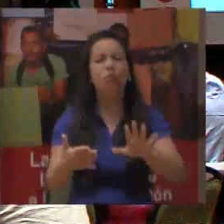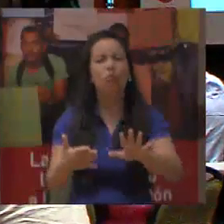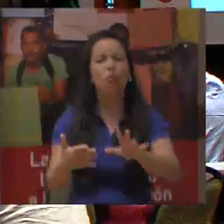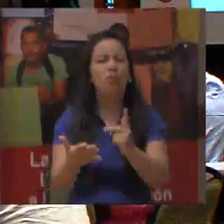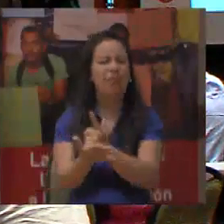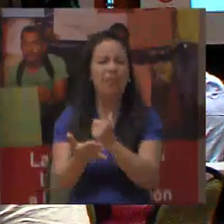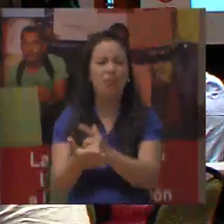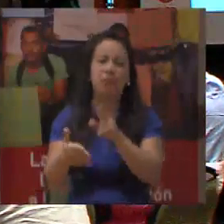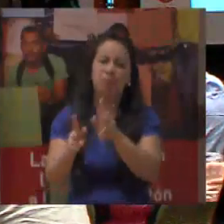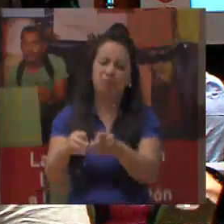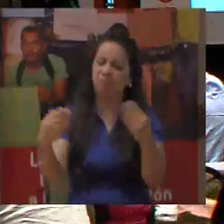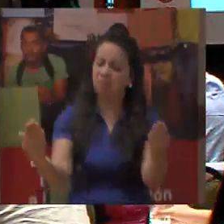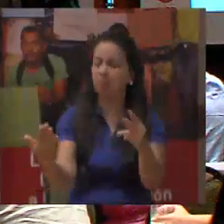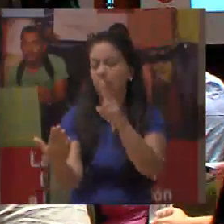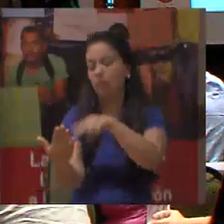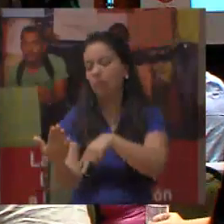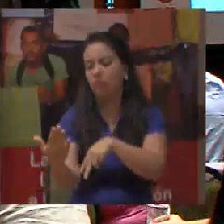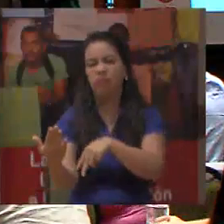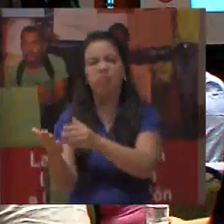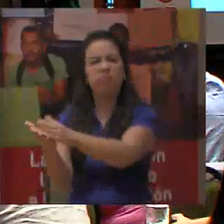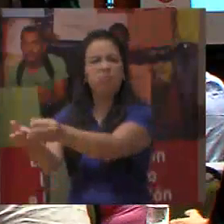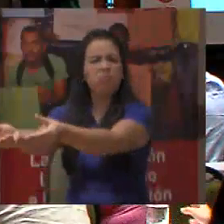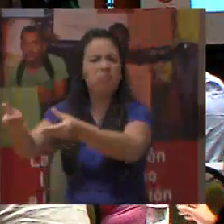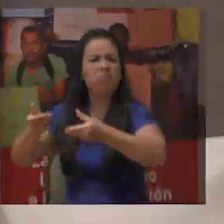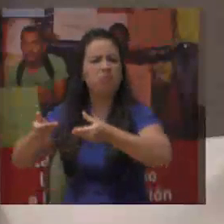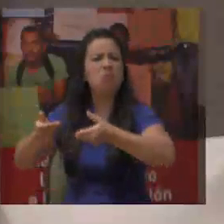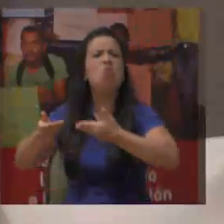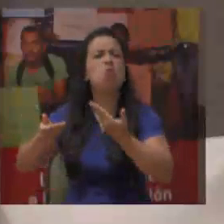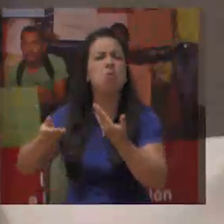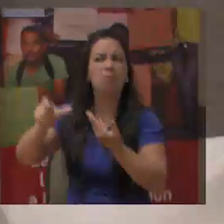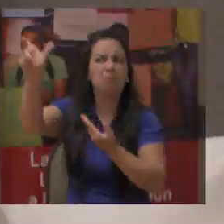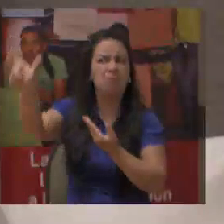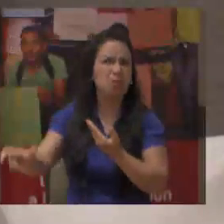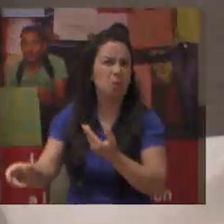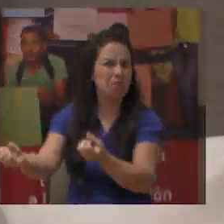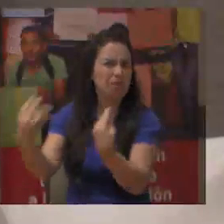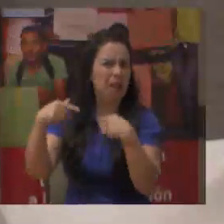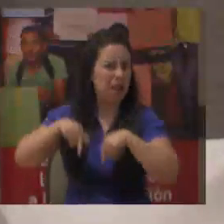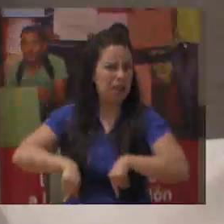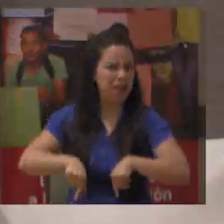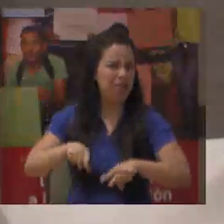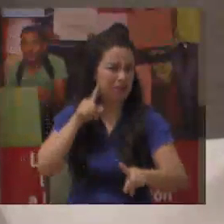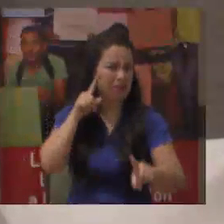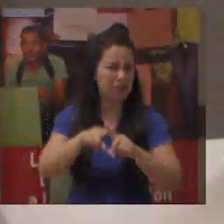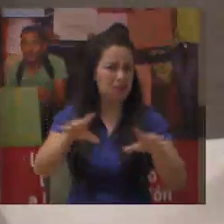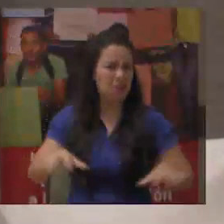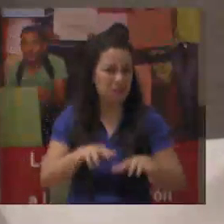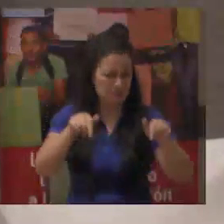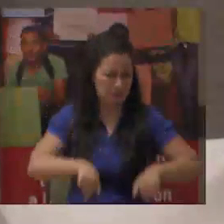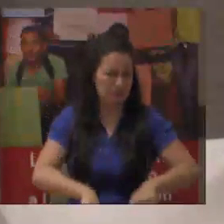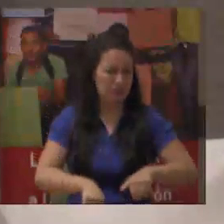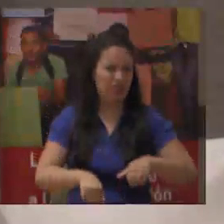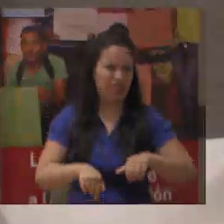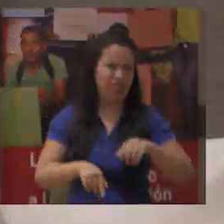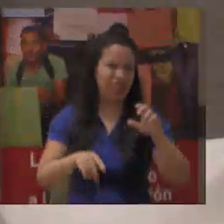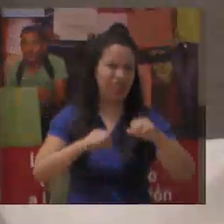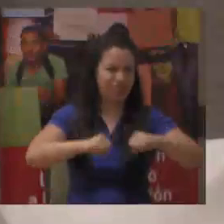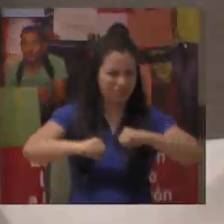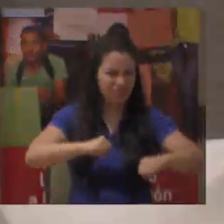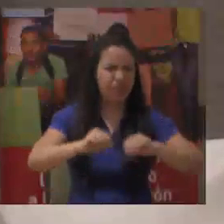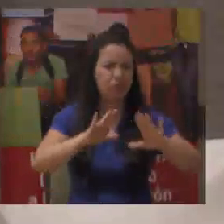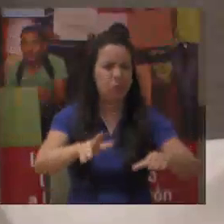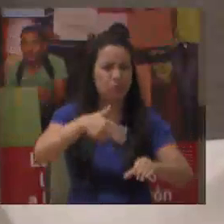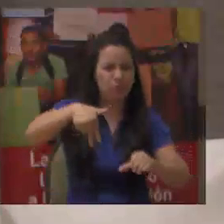que me llegó a las manos precisamente por esto de lo que nosotros hablamos y hacemos, de considerarnos parte activa